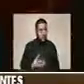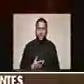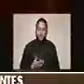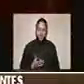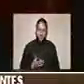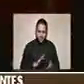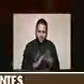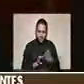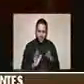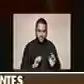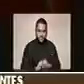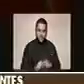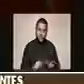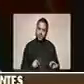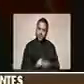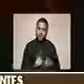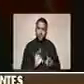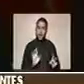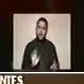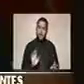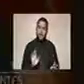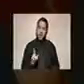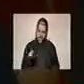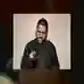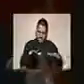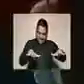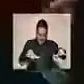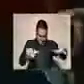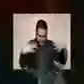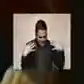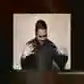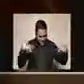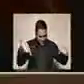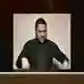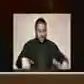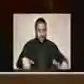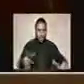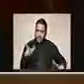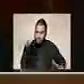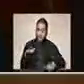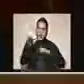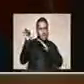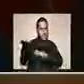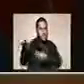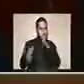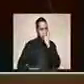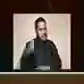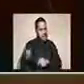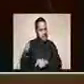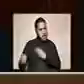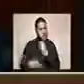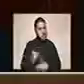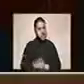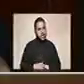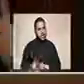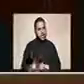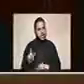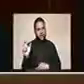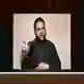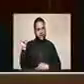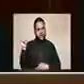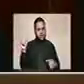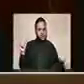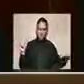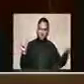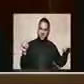presentación, ni es elegante, ni es propio de este recinto que un representante de la Cámara esté interviniendo y que los señores de este lado se